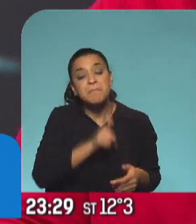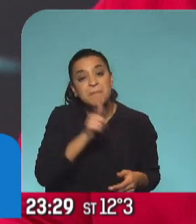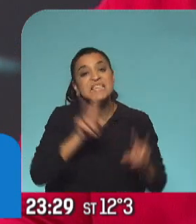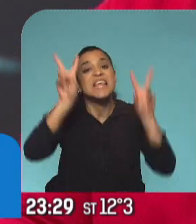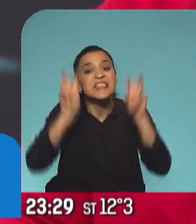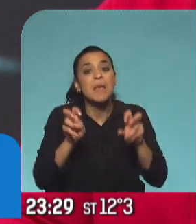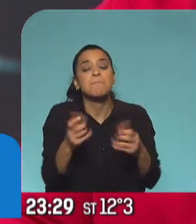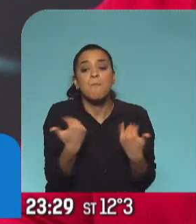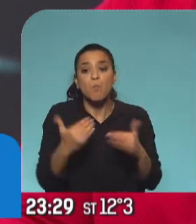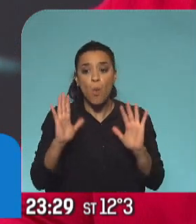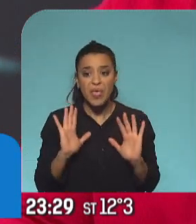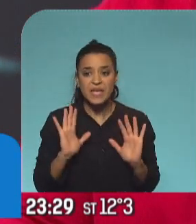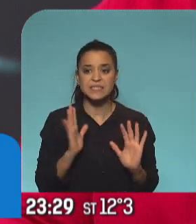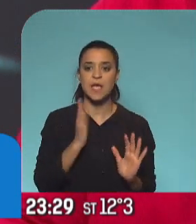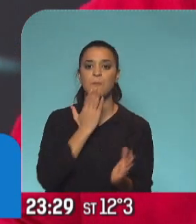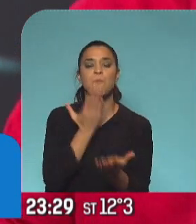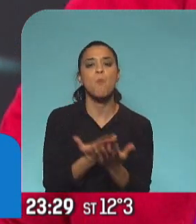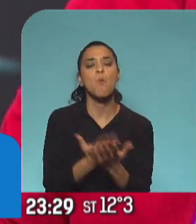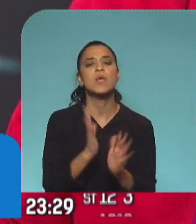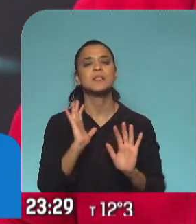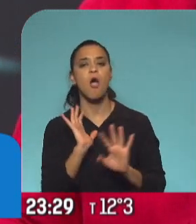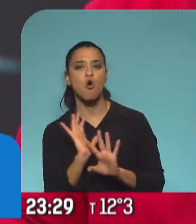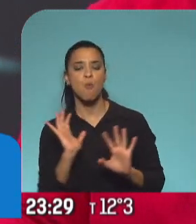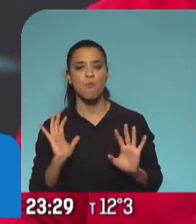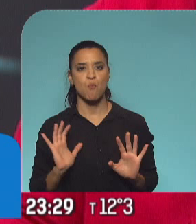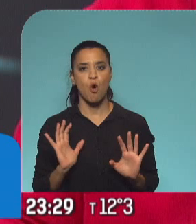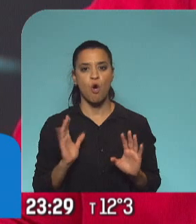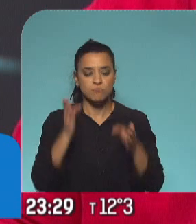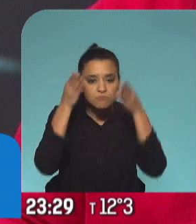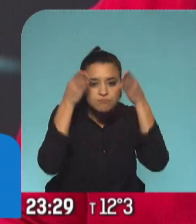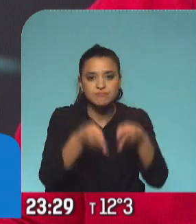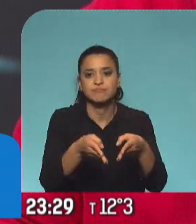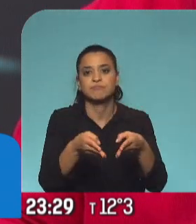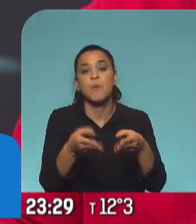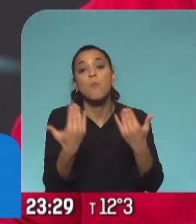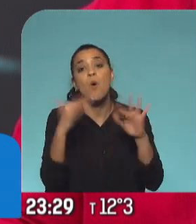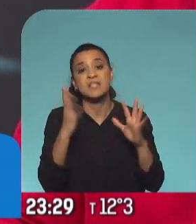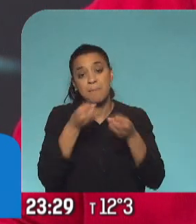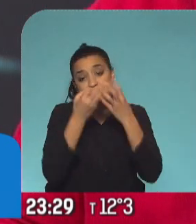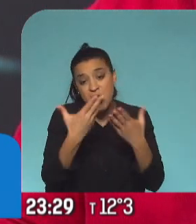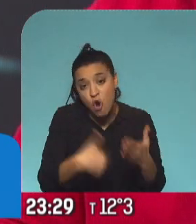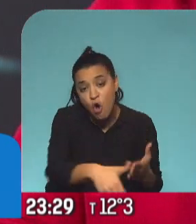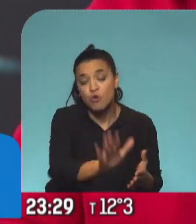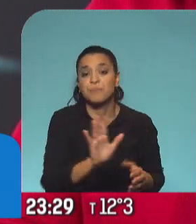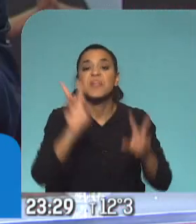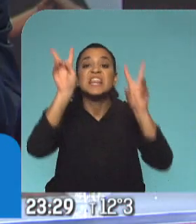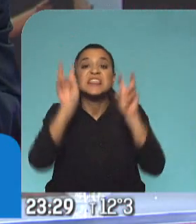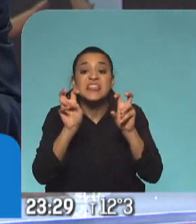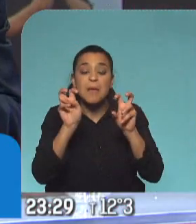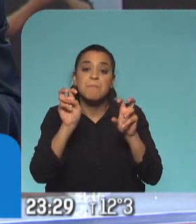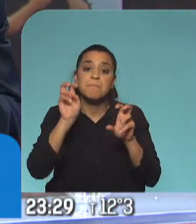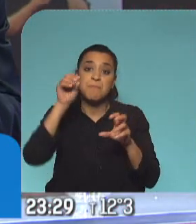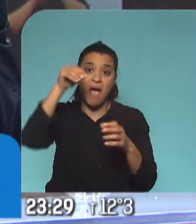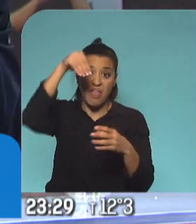tema que quizás se podría haber planteado un poquitito más dirigido y capaz que hubiese sido más fructífero. Un tema dentro de ese